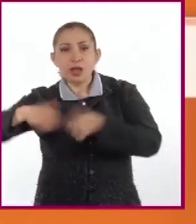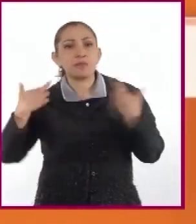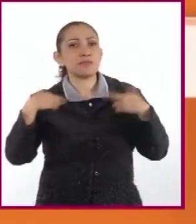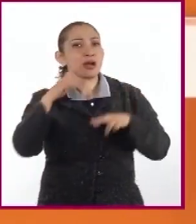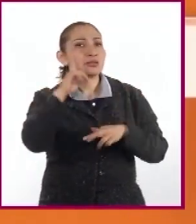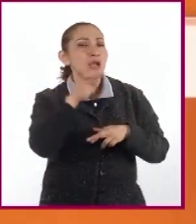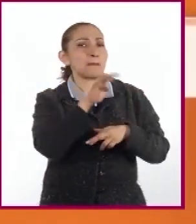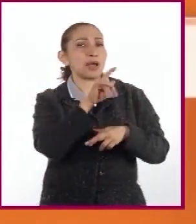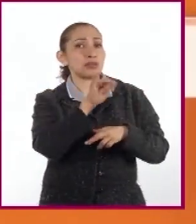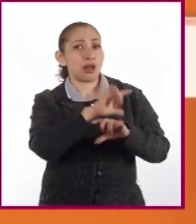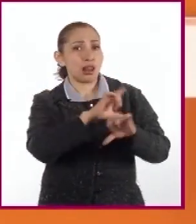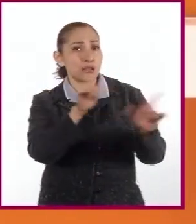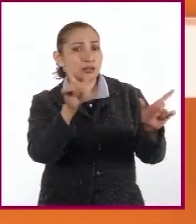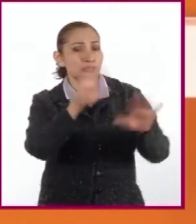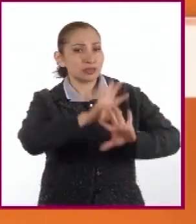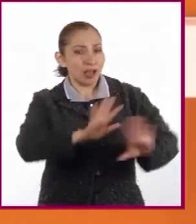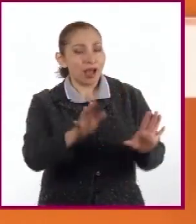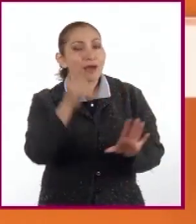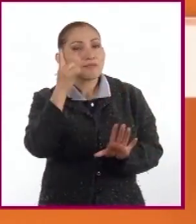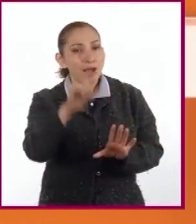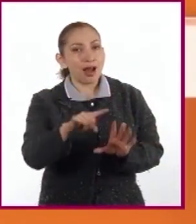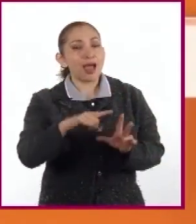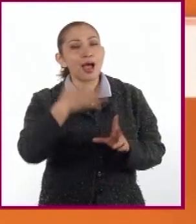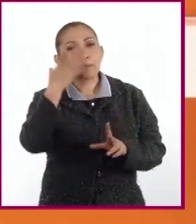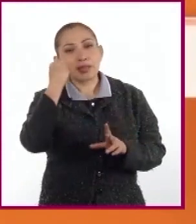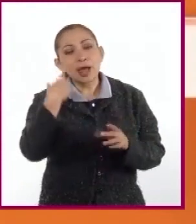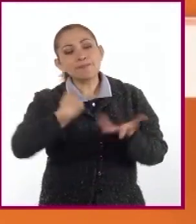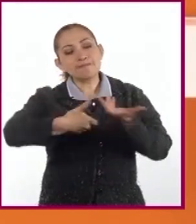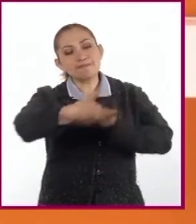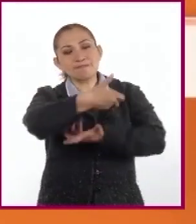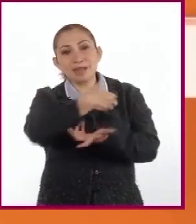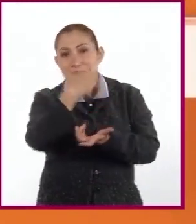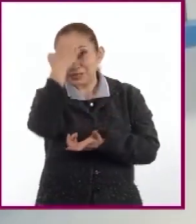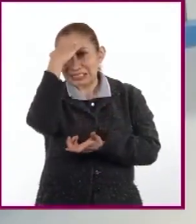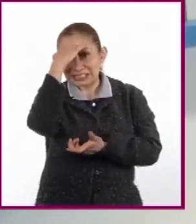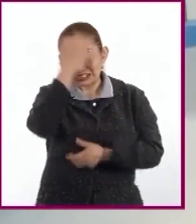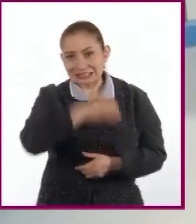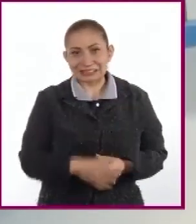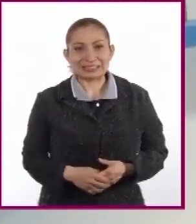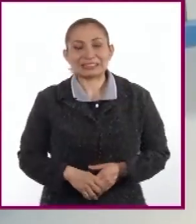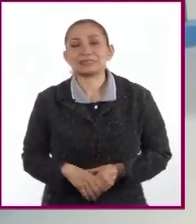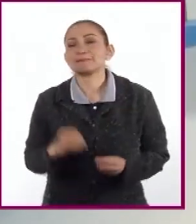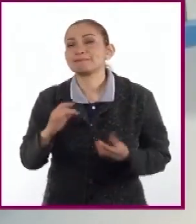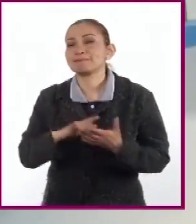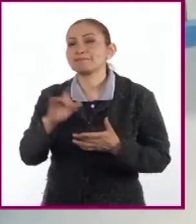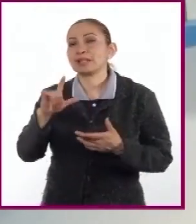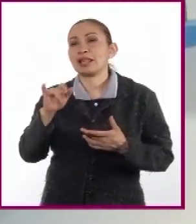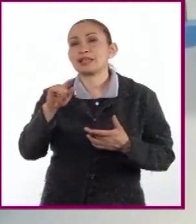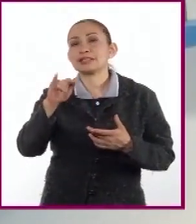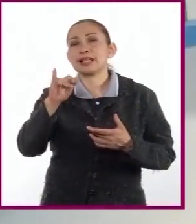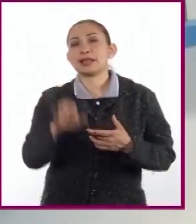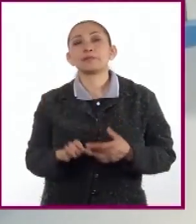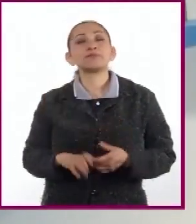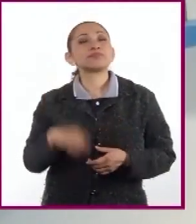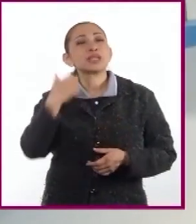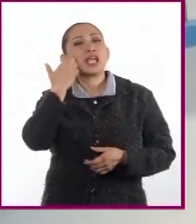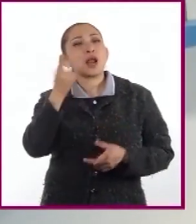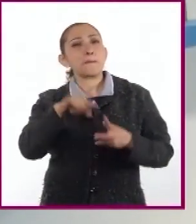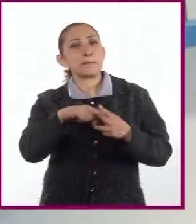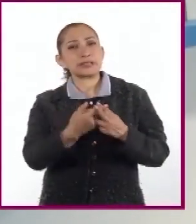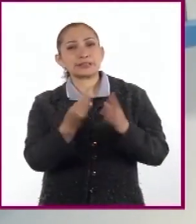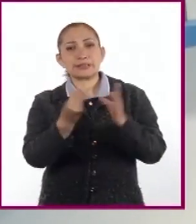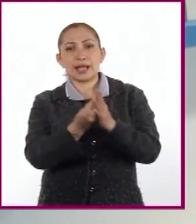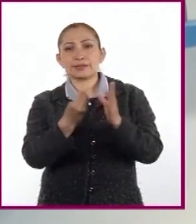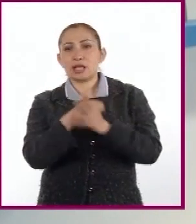Betina, estamos listas y listos para aprender y compartir experiencias. Muchas gracias, Leslie. Me gustaría comenzar la